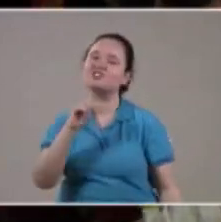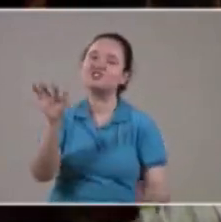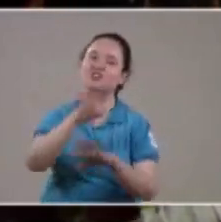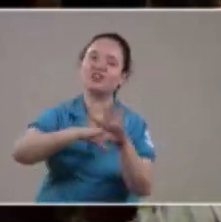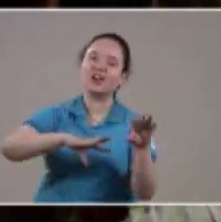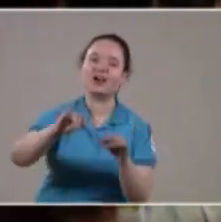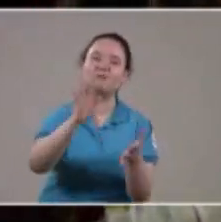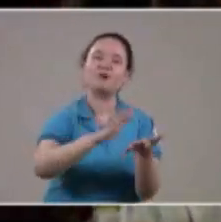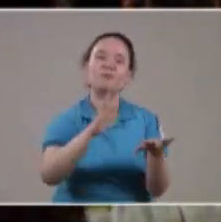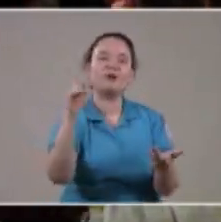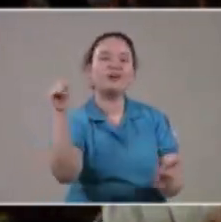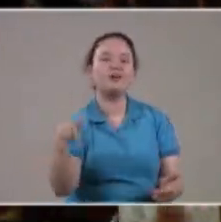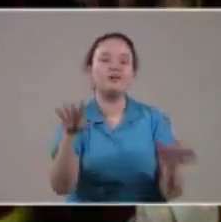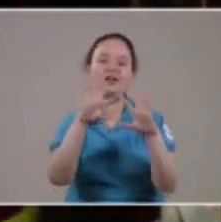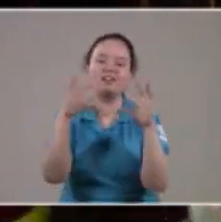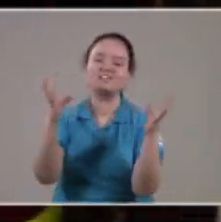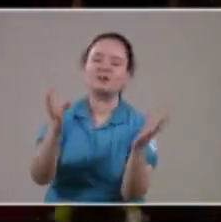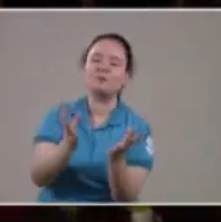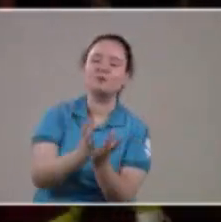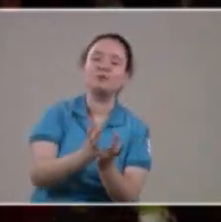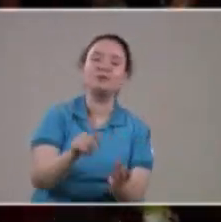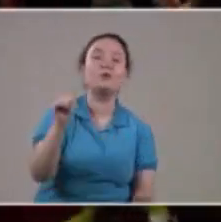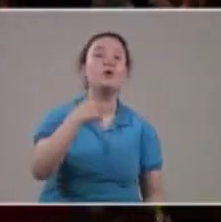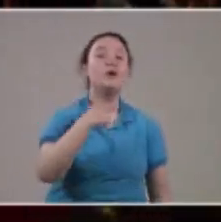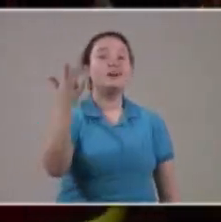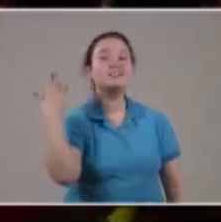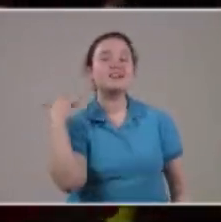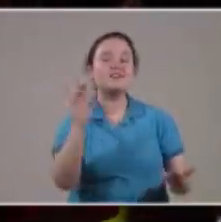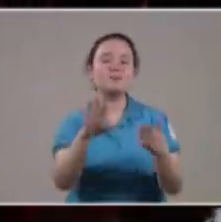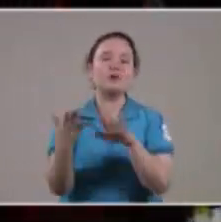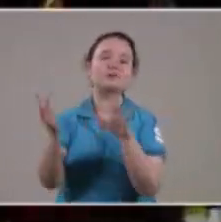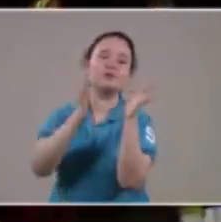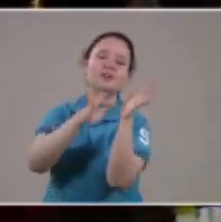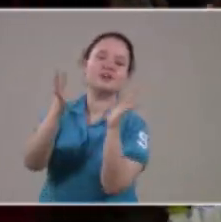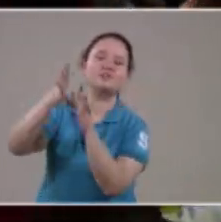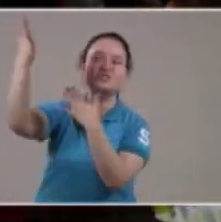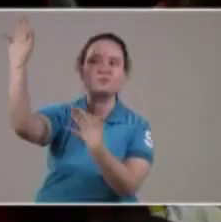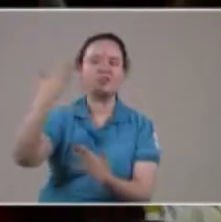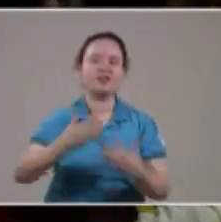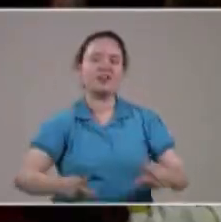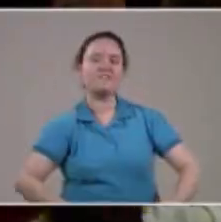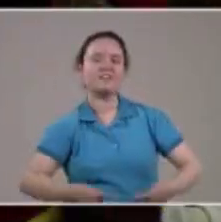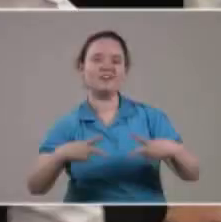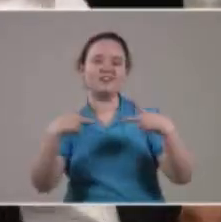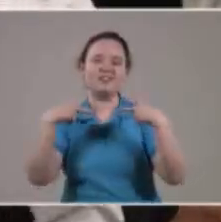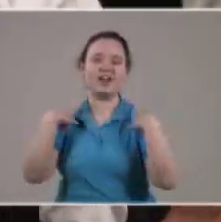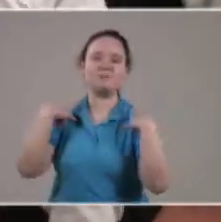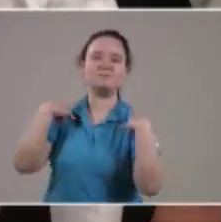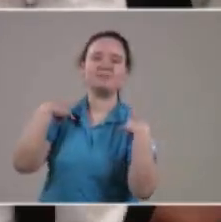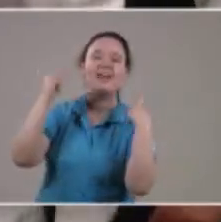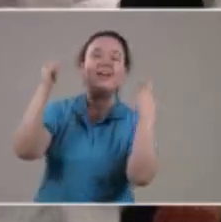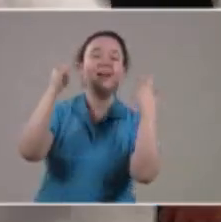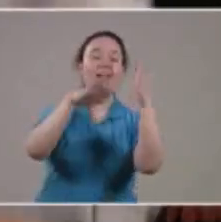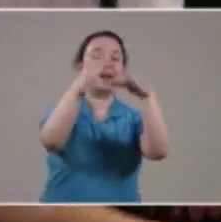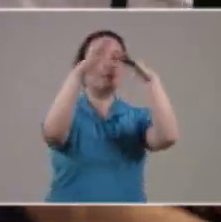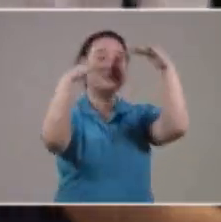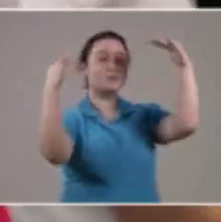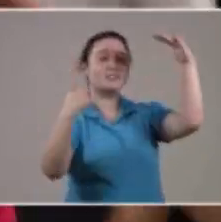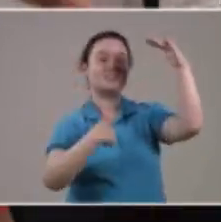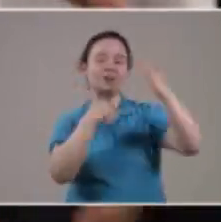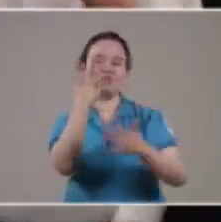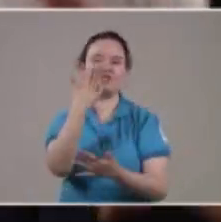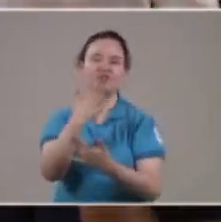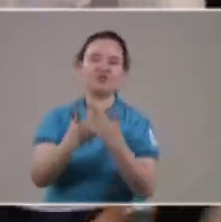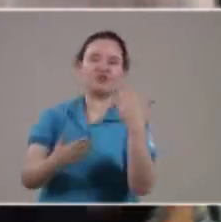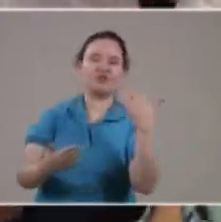vida, yo no la cambio por la gloria de este mundo. Estaba muerto y Jesús me dio la vida. Camino